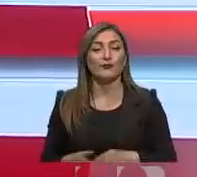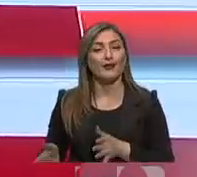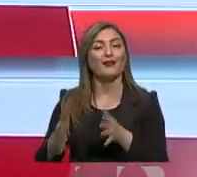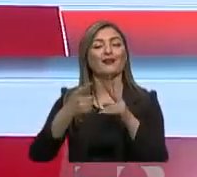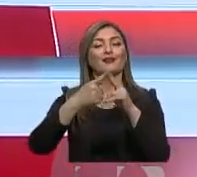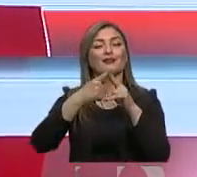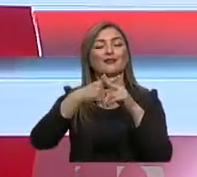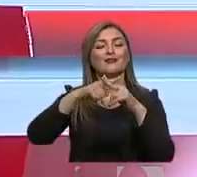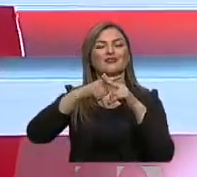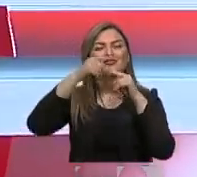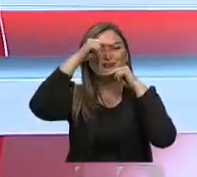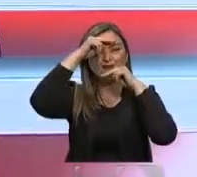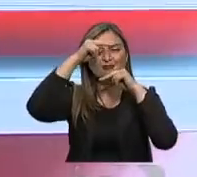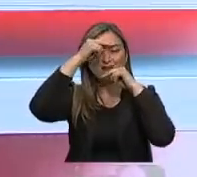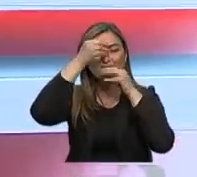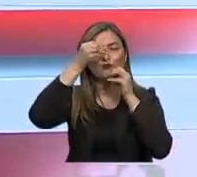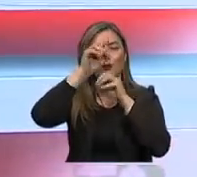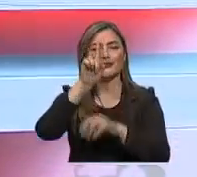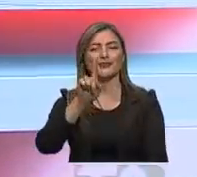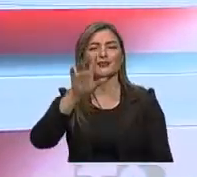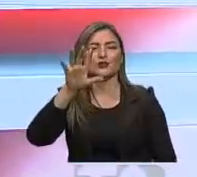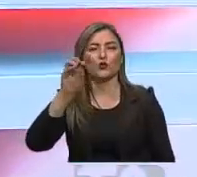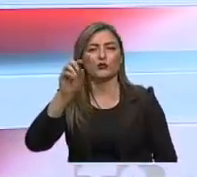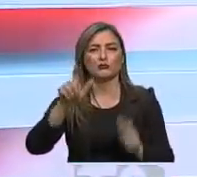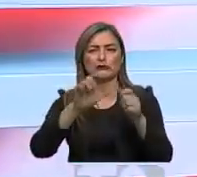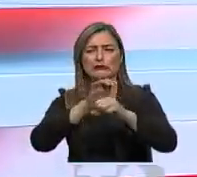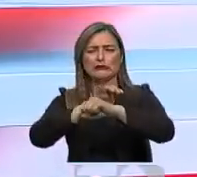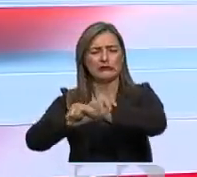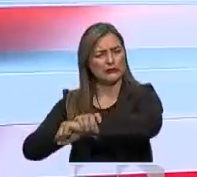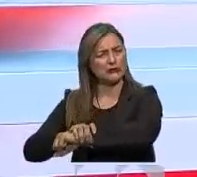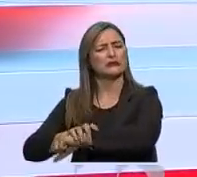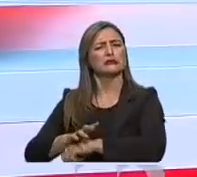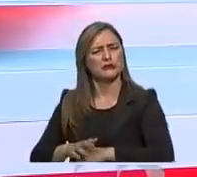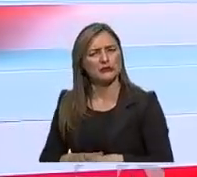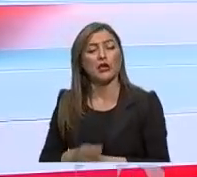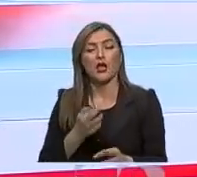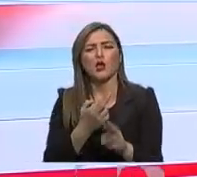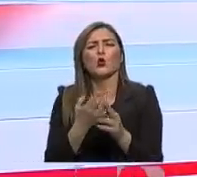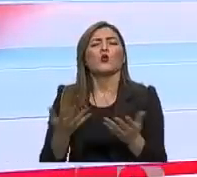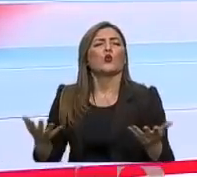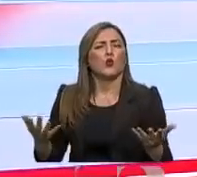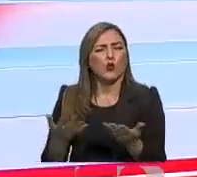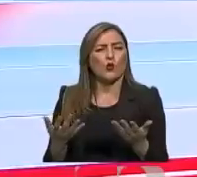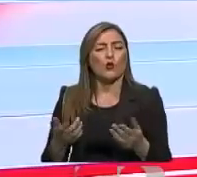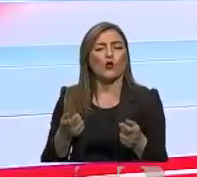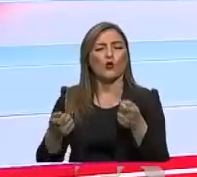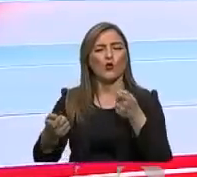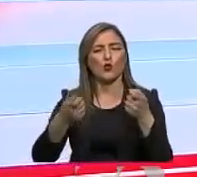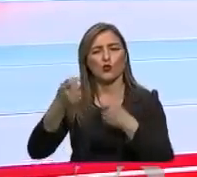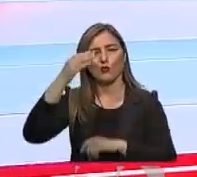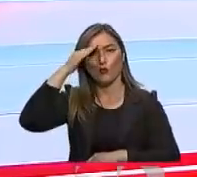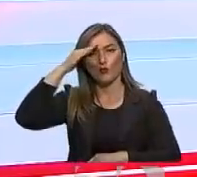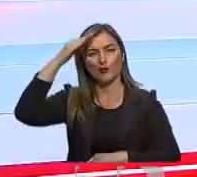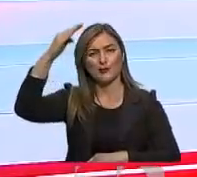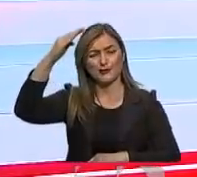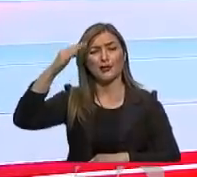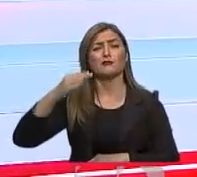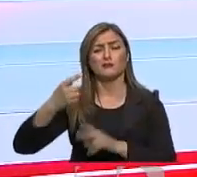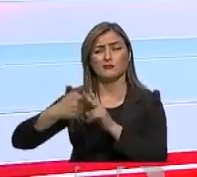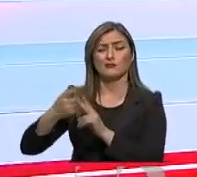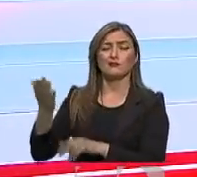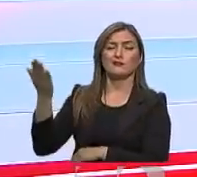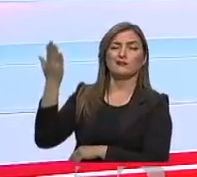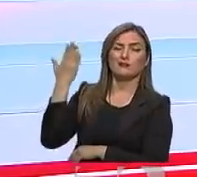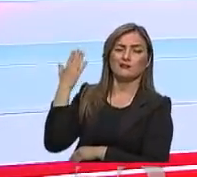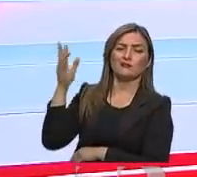ahora iniciamos contándoles que 150 detenidos es el resultado que hasta el momento deja el operativo Rayo Quiteño, que empezó a